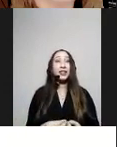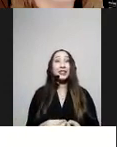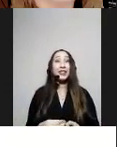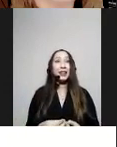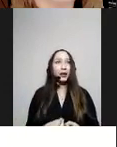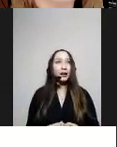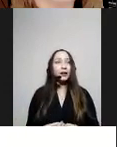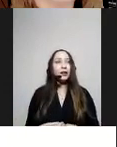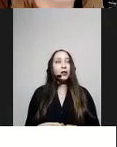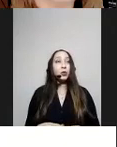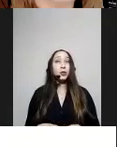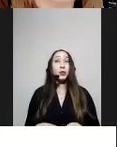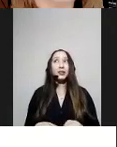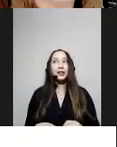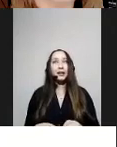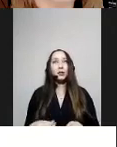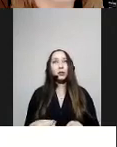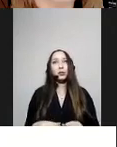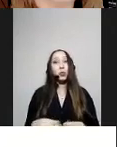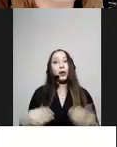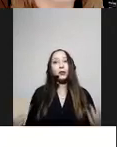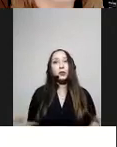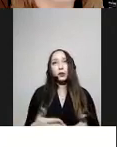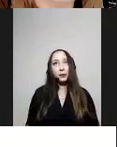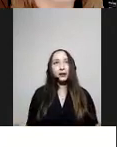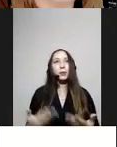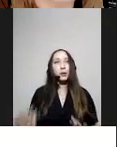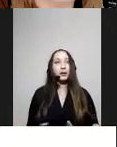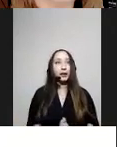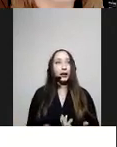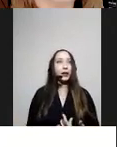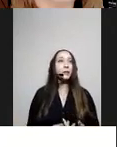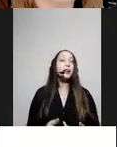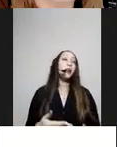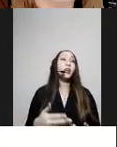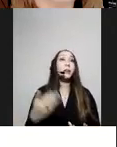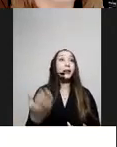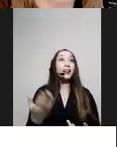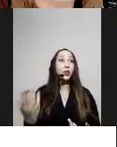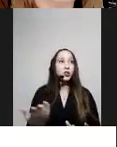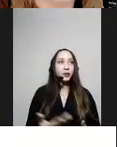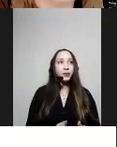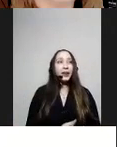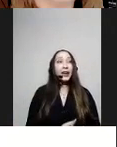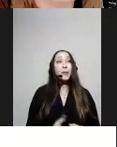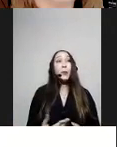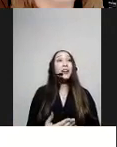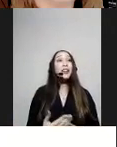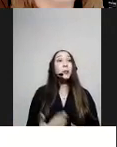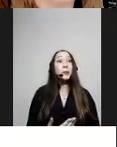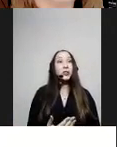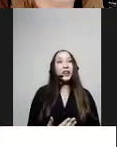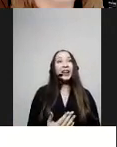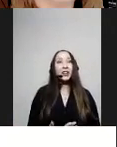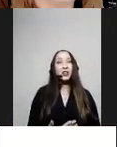sufren de estrés laboral o se suicidan o mueren súbitamente por estrés laboral. Los llaman karoshi. En Japón, más de